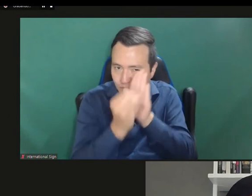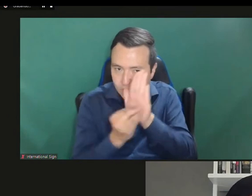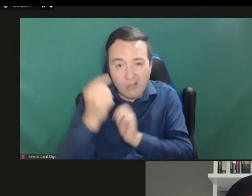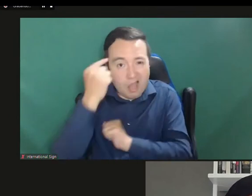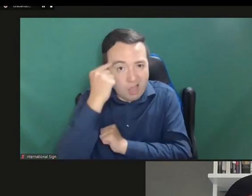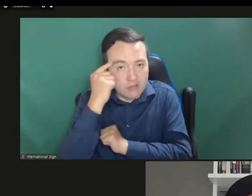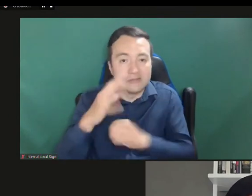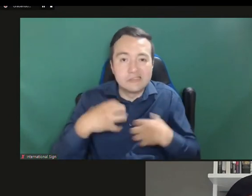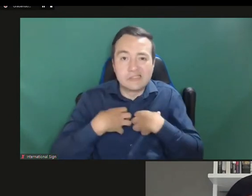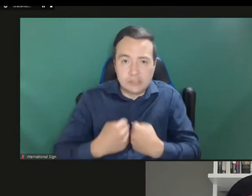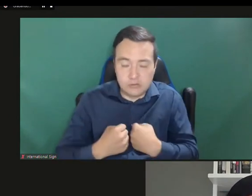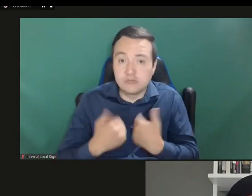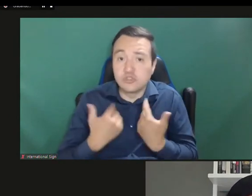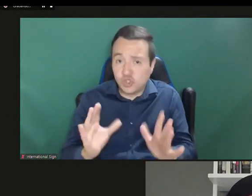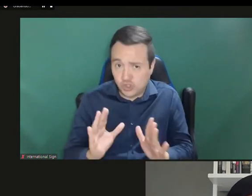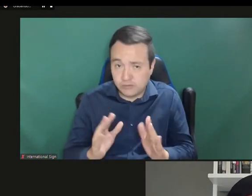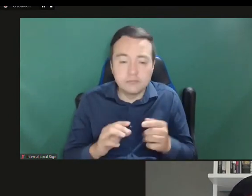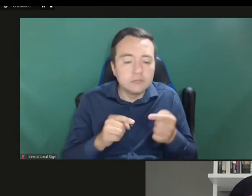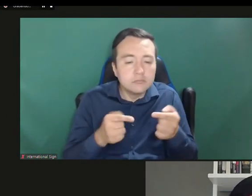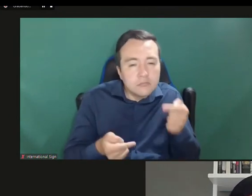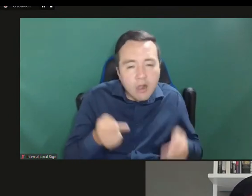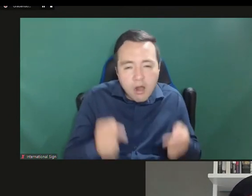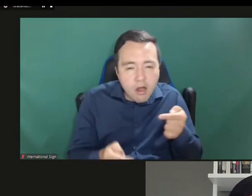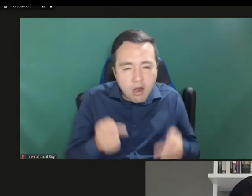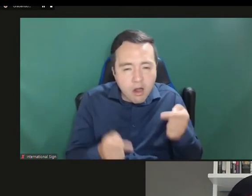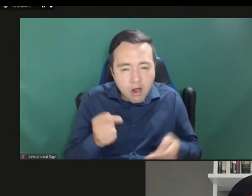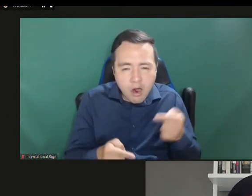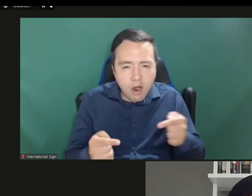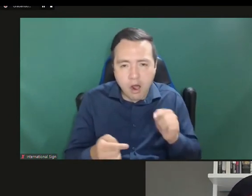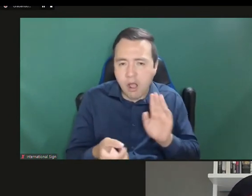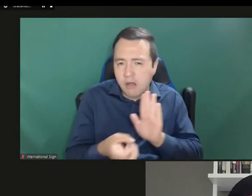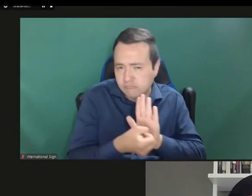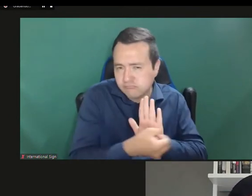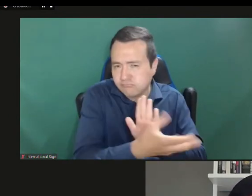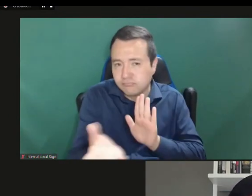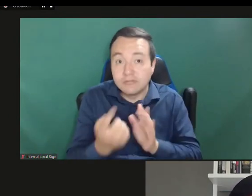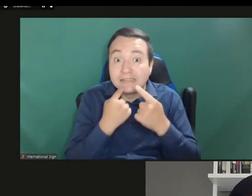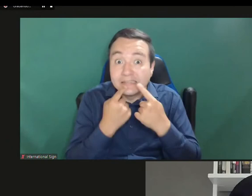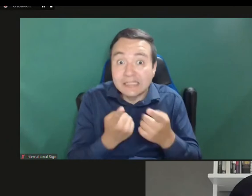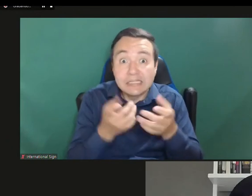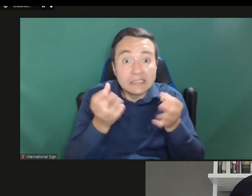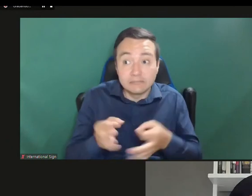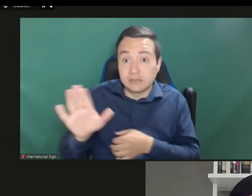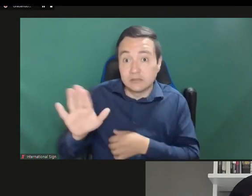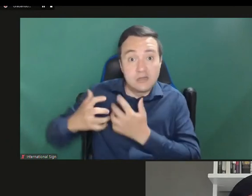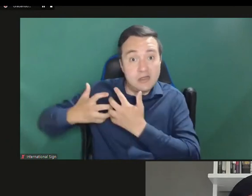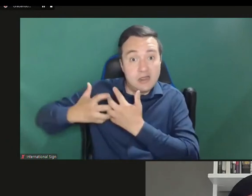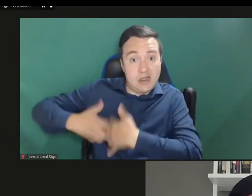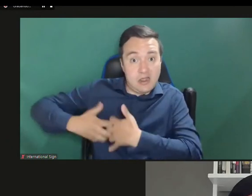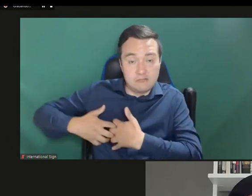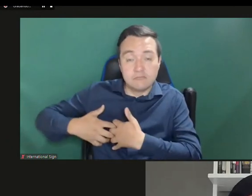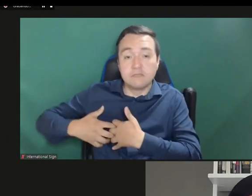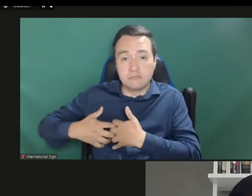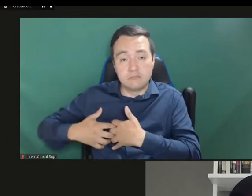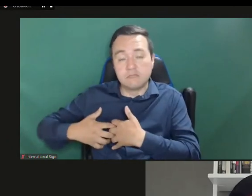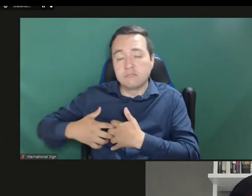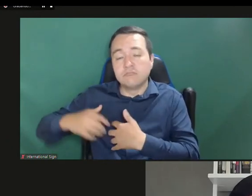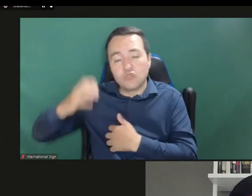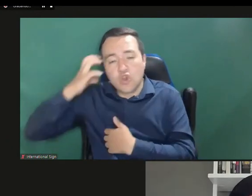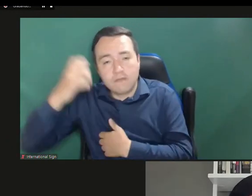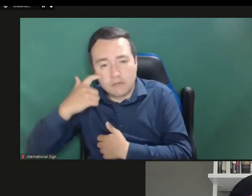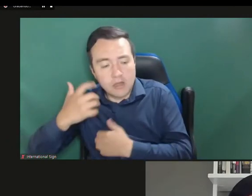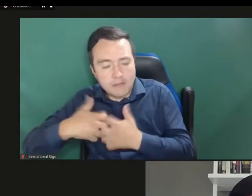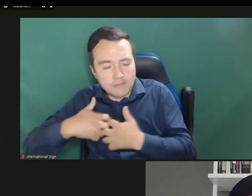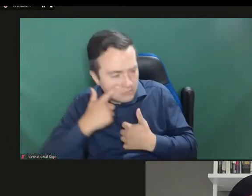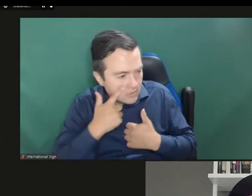recientemente un artículo que hablaba sobre la obligación de los estados de regular empresas para evitar que las empresas tenga un impacto